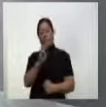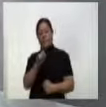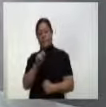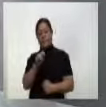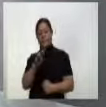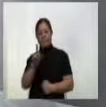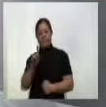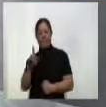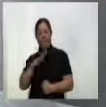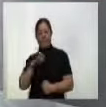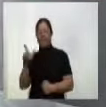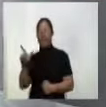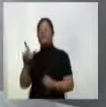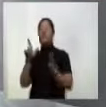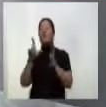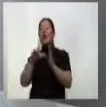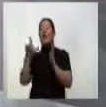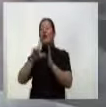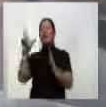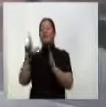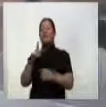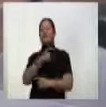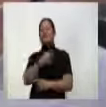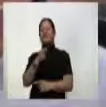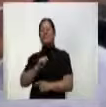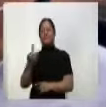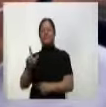habitantes de la Loma de Xicoténcatl.